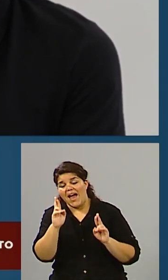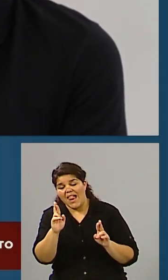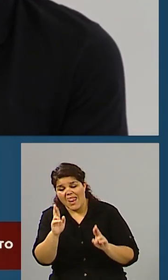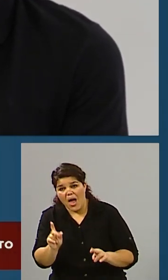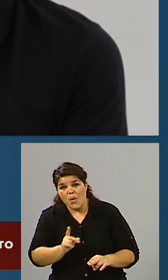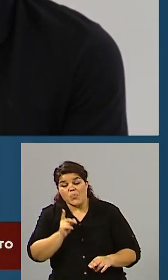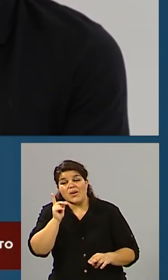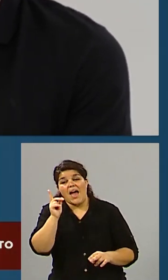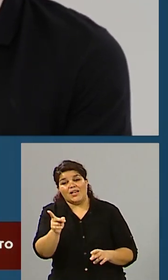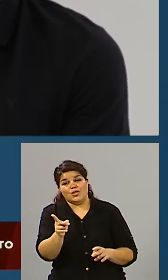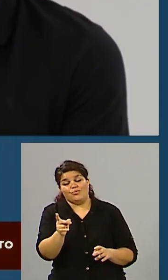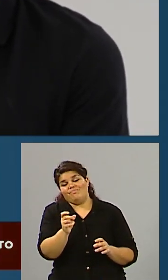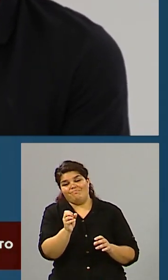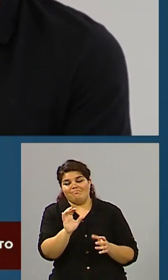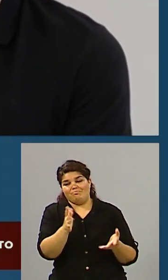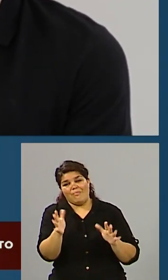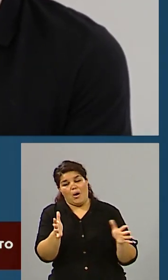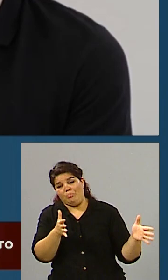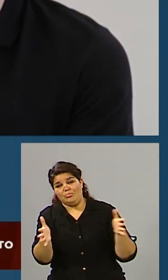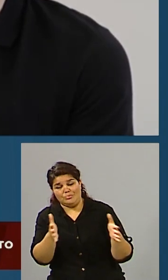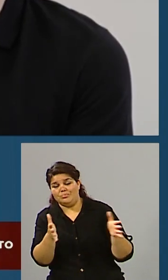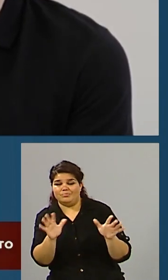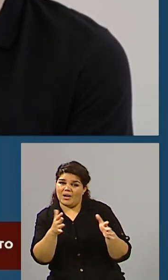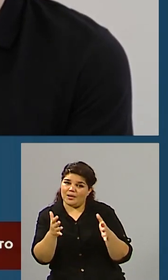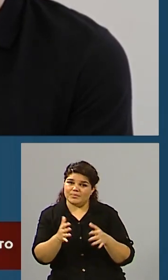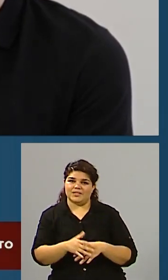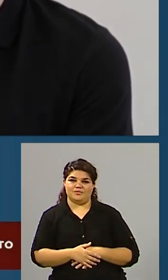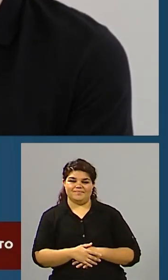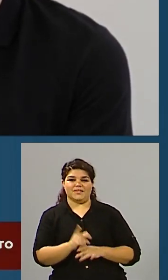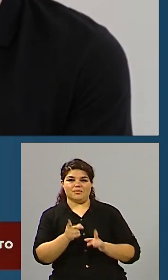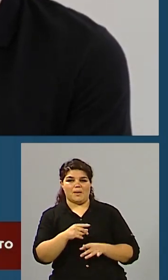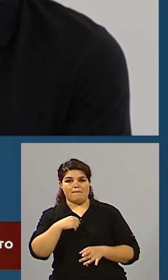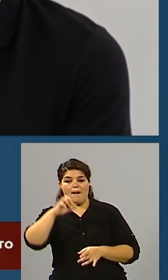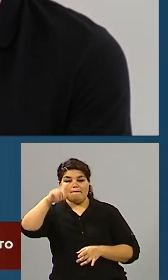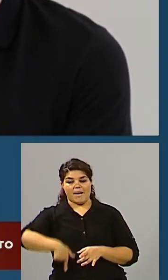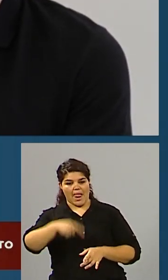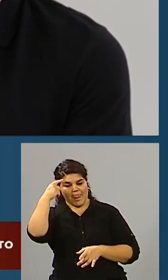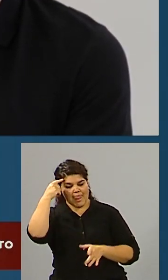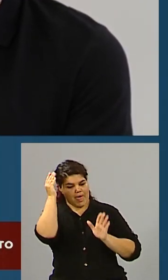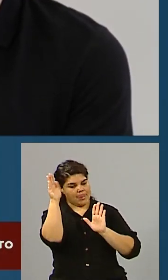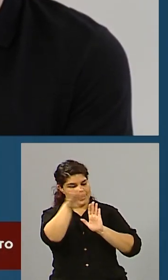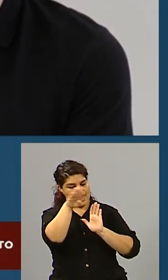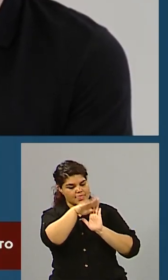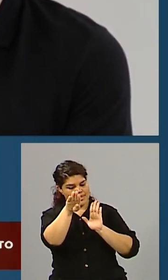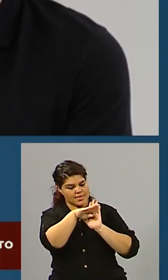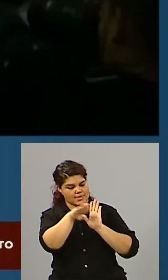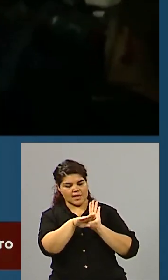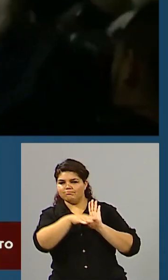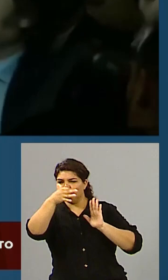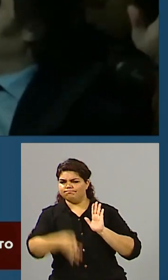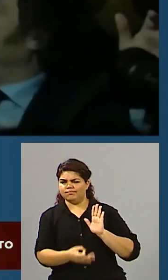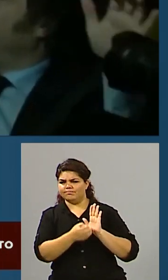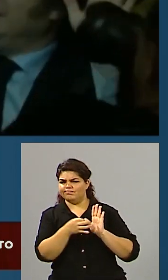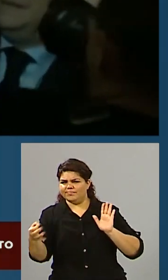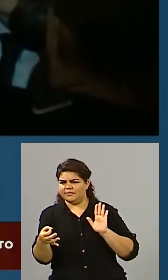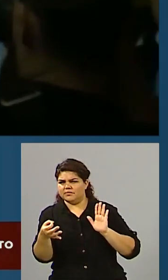todo porque uno puede tener en su cabeza los planes económicos o las medidas económicas, e incluso las